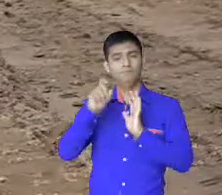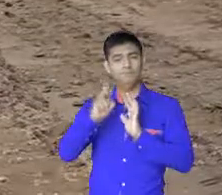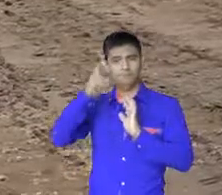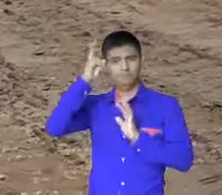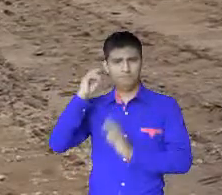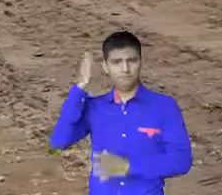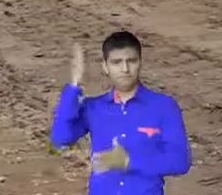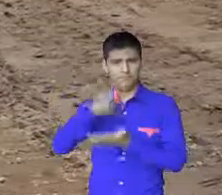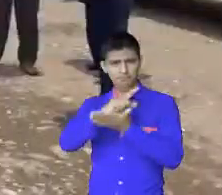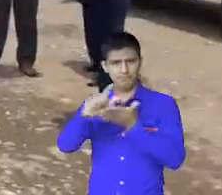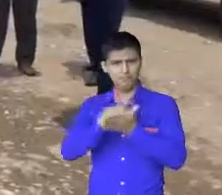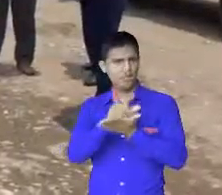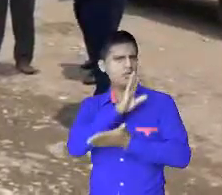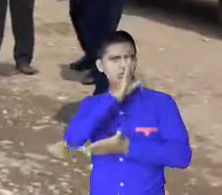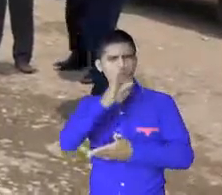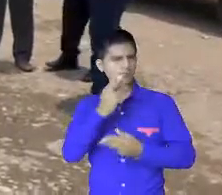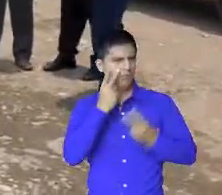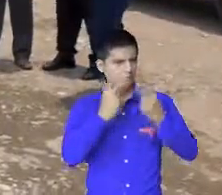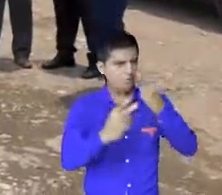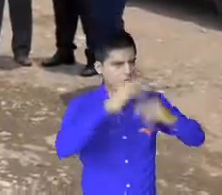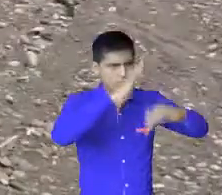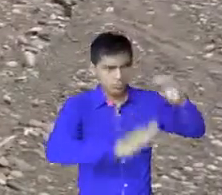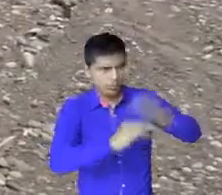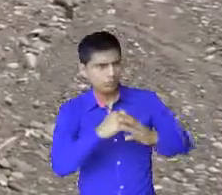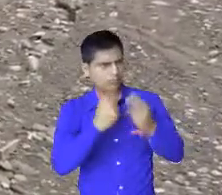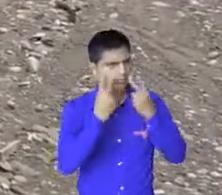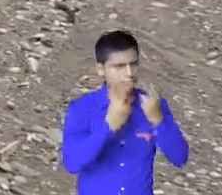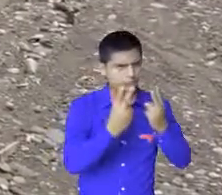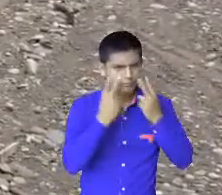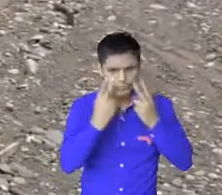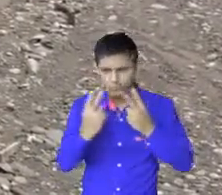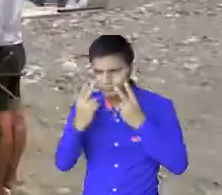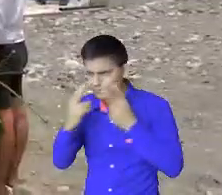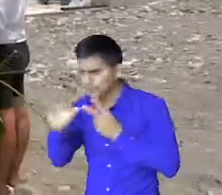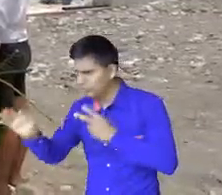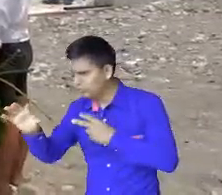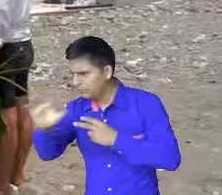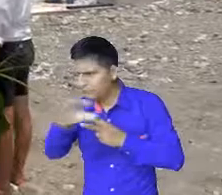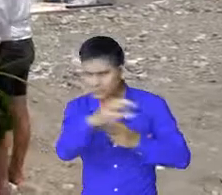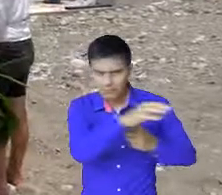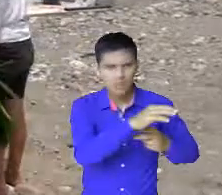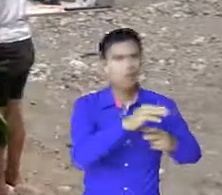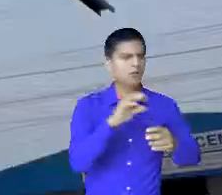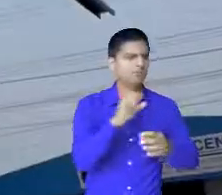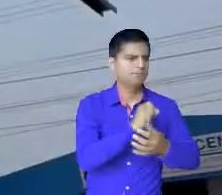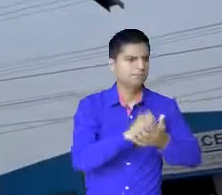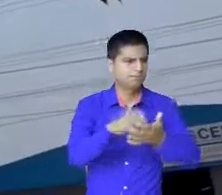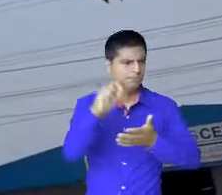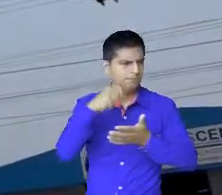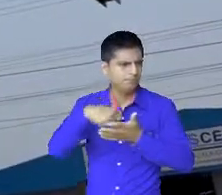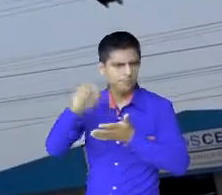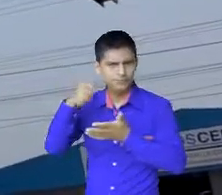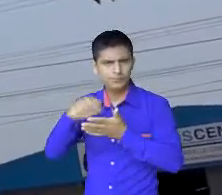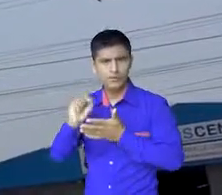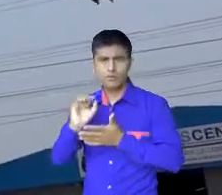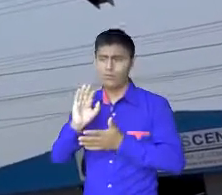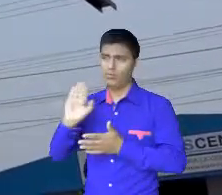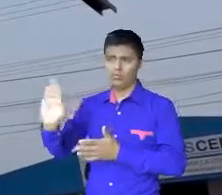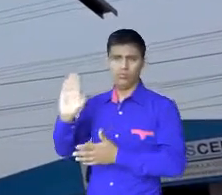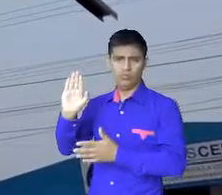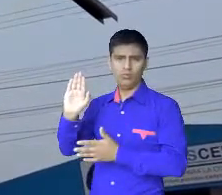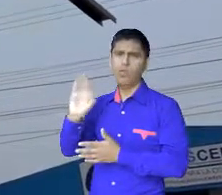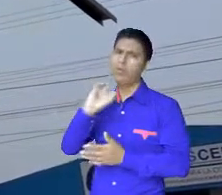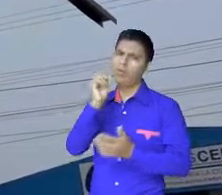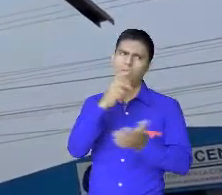Vega, alcalde de Lago Agrio, es constatar de manera personal los diferentes trabajos que ejecuta su administración, sean estos por